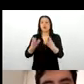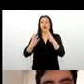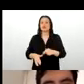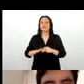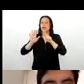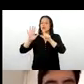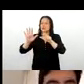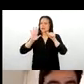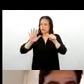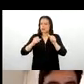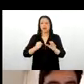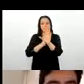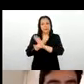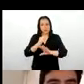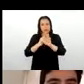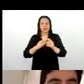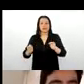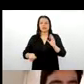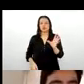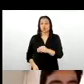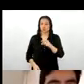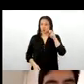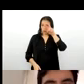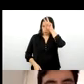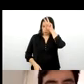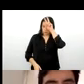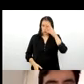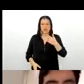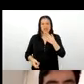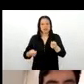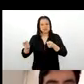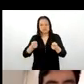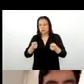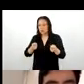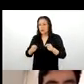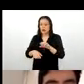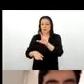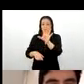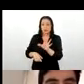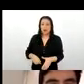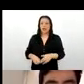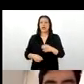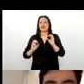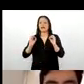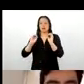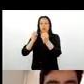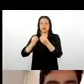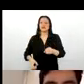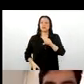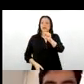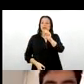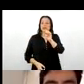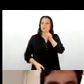naturales protegidas de administración nacional. Quien administra estos espacios es el CERNAM, el Servicio de Áreas Naturales